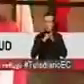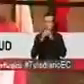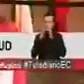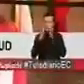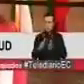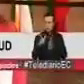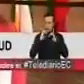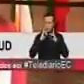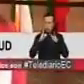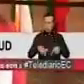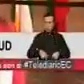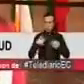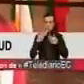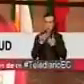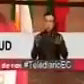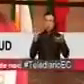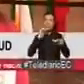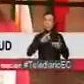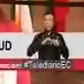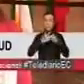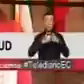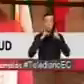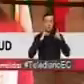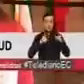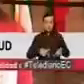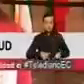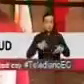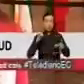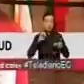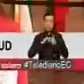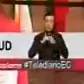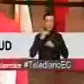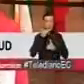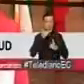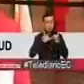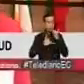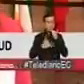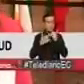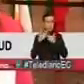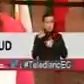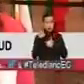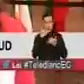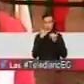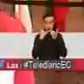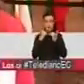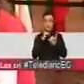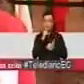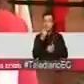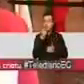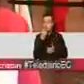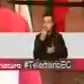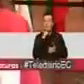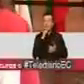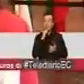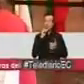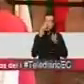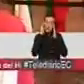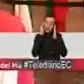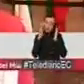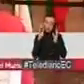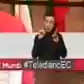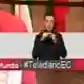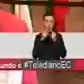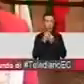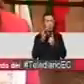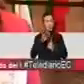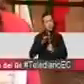Porque los problemas de salud y los problemas de incompetencia, de falta de medicamentos, de falta de atención a los